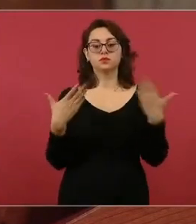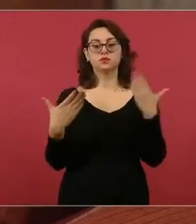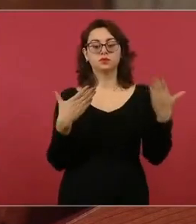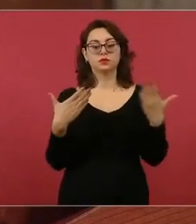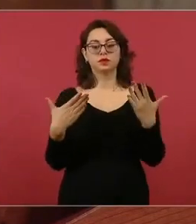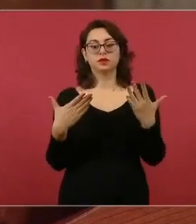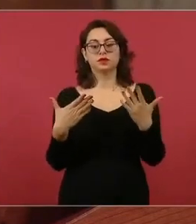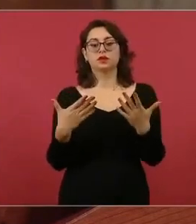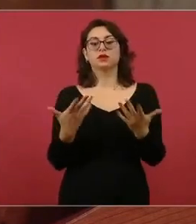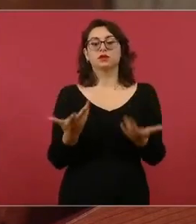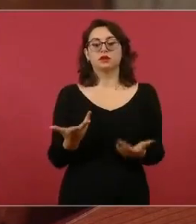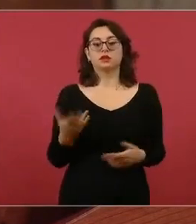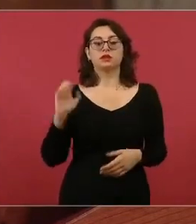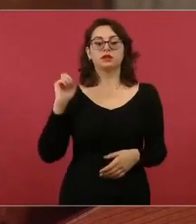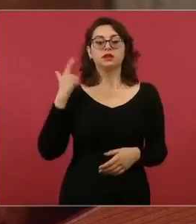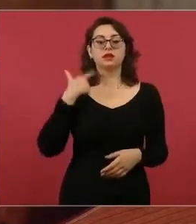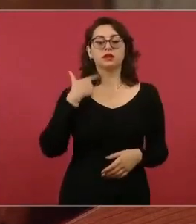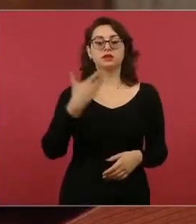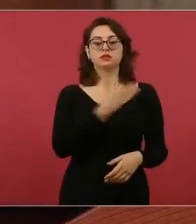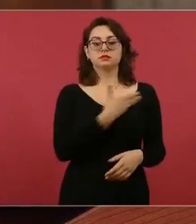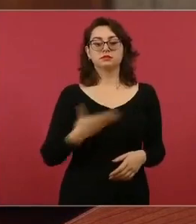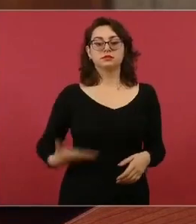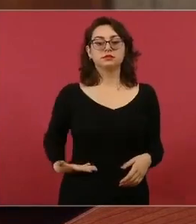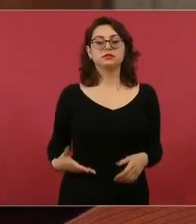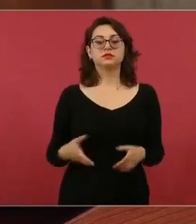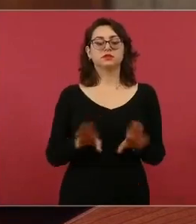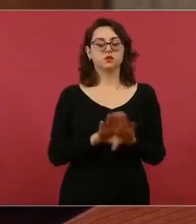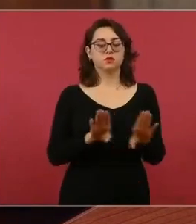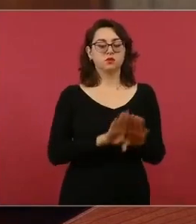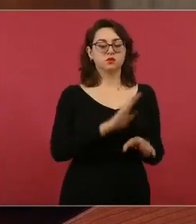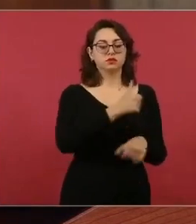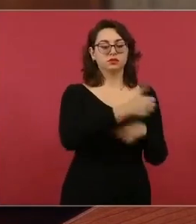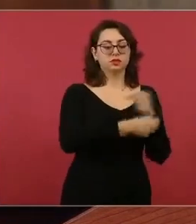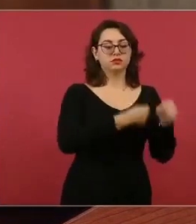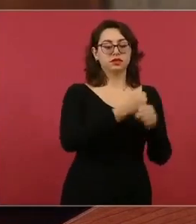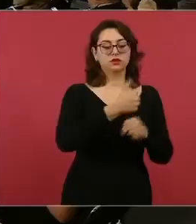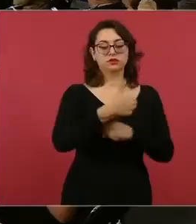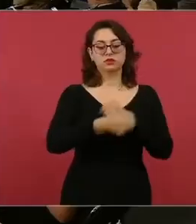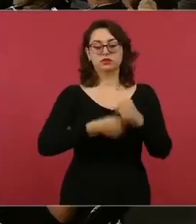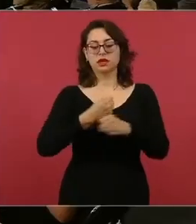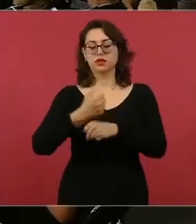estos datos, la devaluación de más de